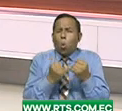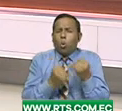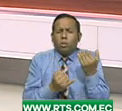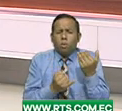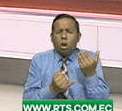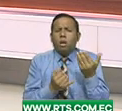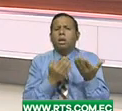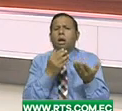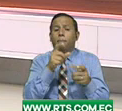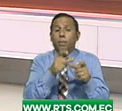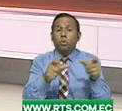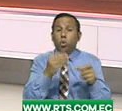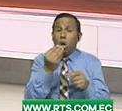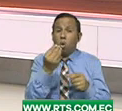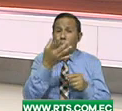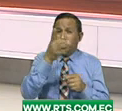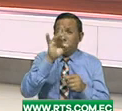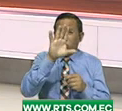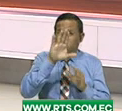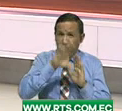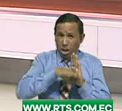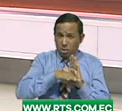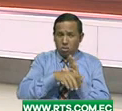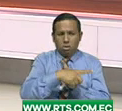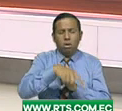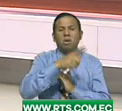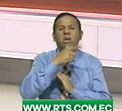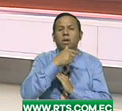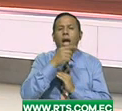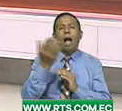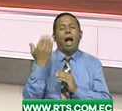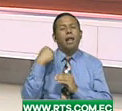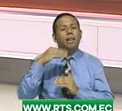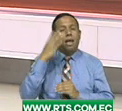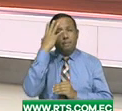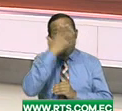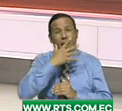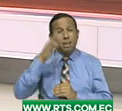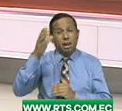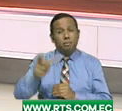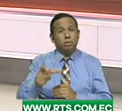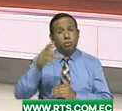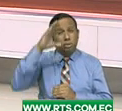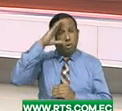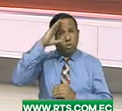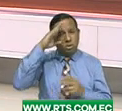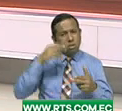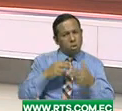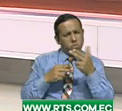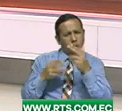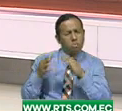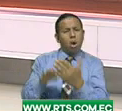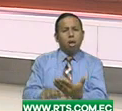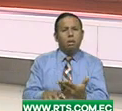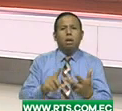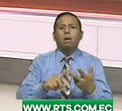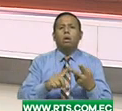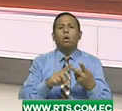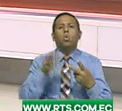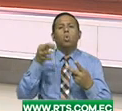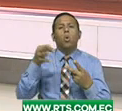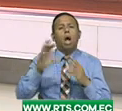con la participación de menores están el asesinato de un policía en Esmeraldas y el robo a un bus urbano en